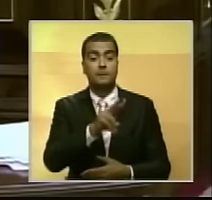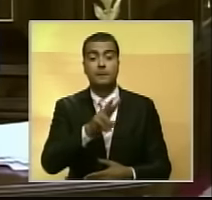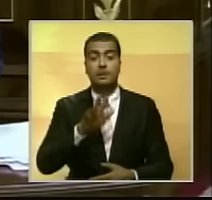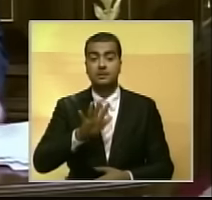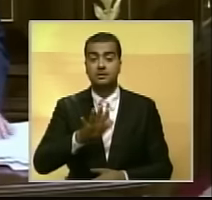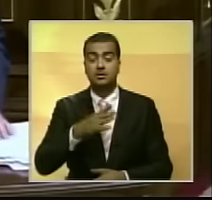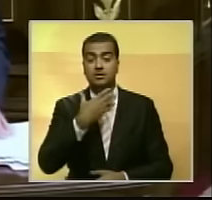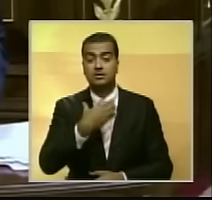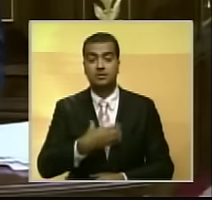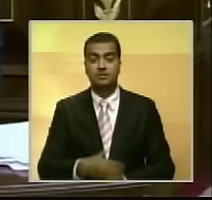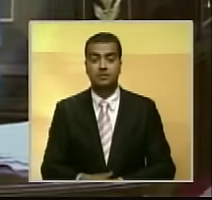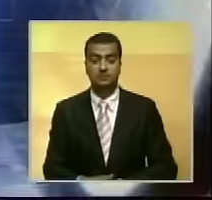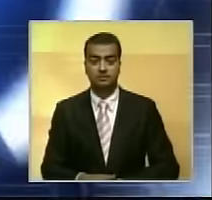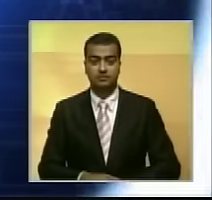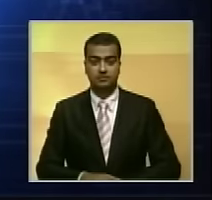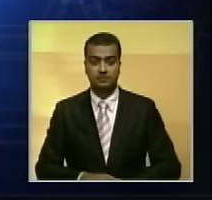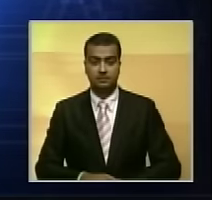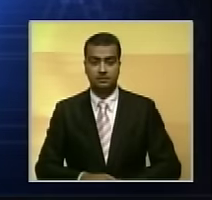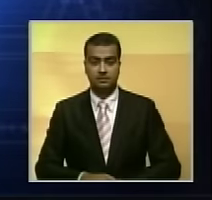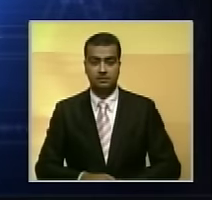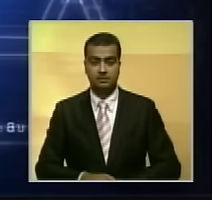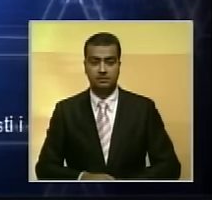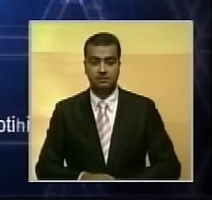25 de diciembre.